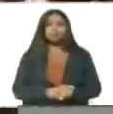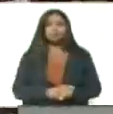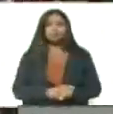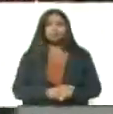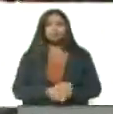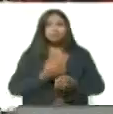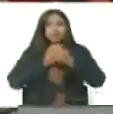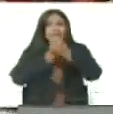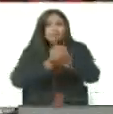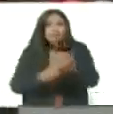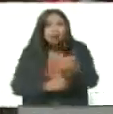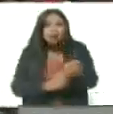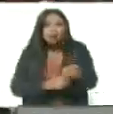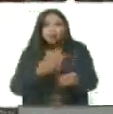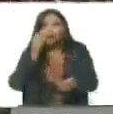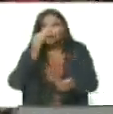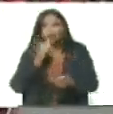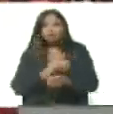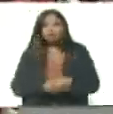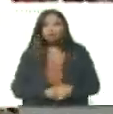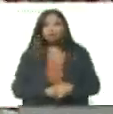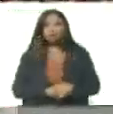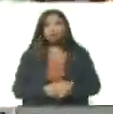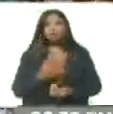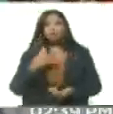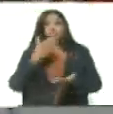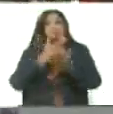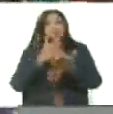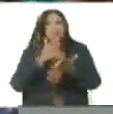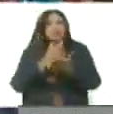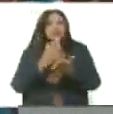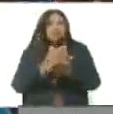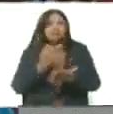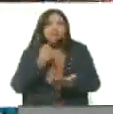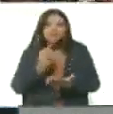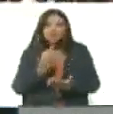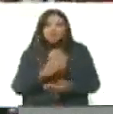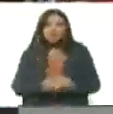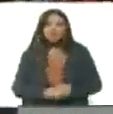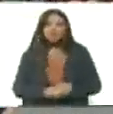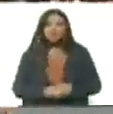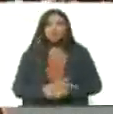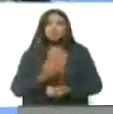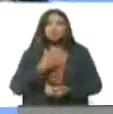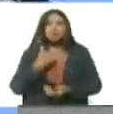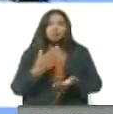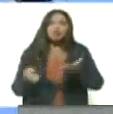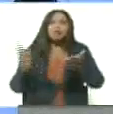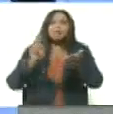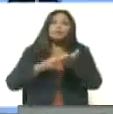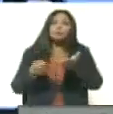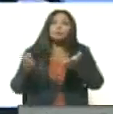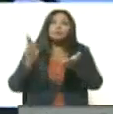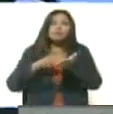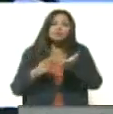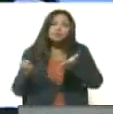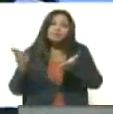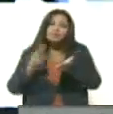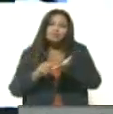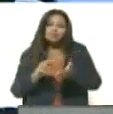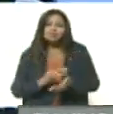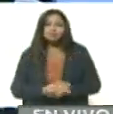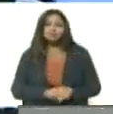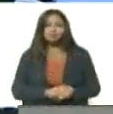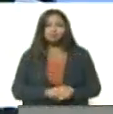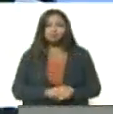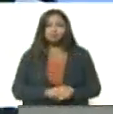queridos hermanos, siempre he dicho, lo he repetido en varias ocasiones,